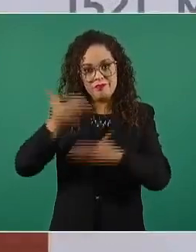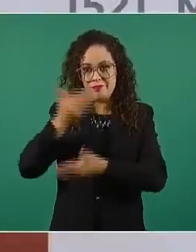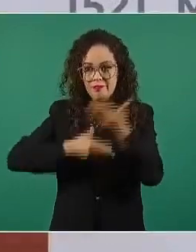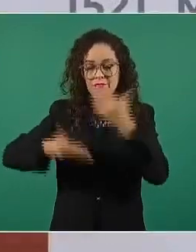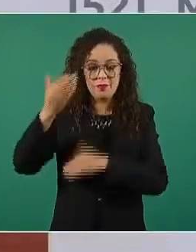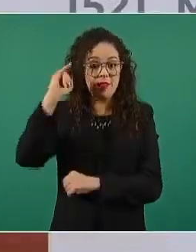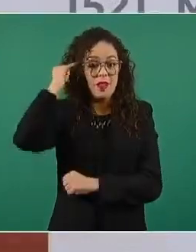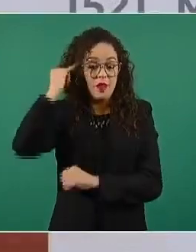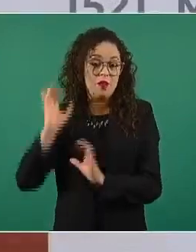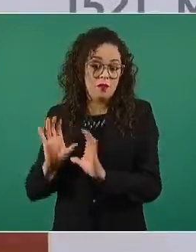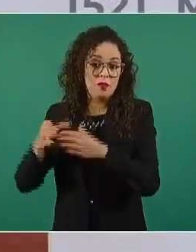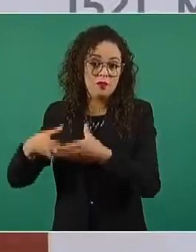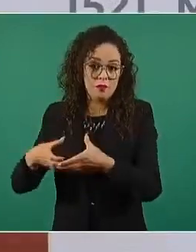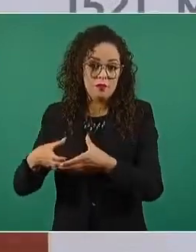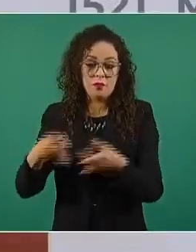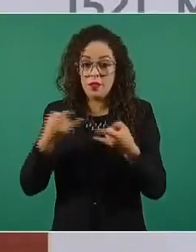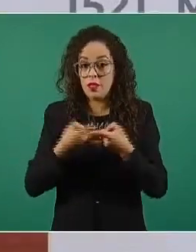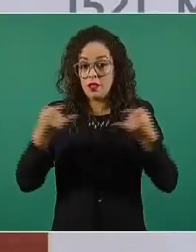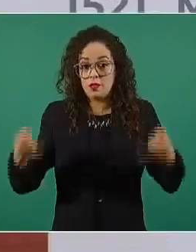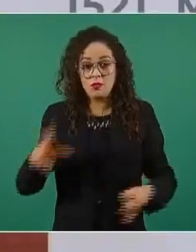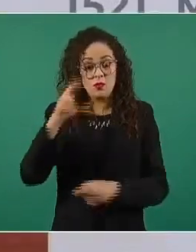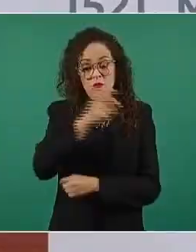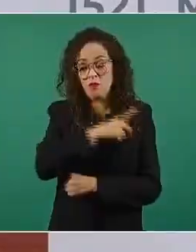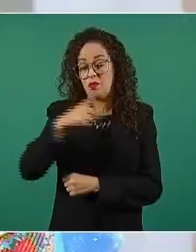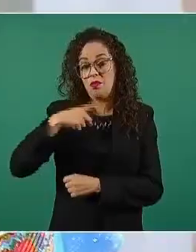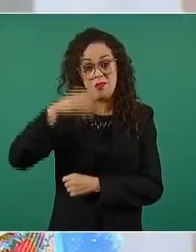La historia no debe olvidarse.